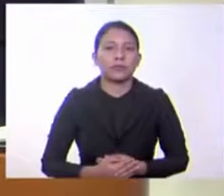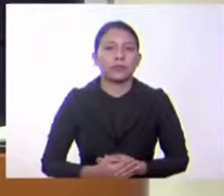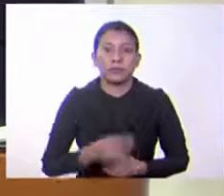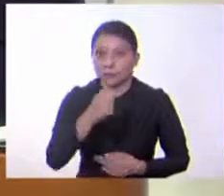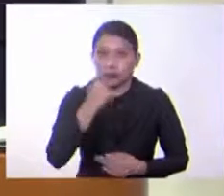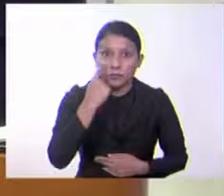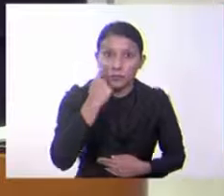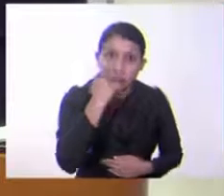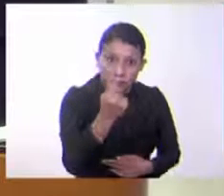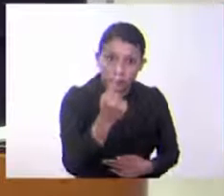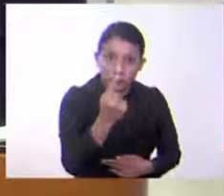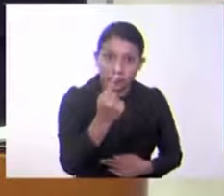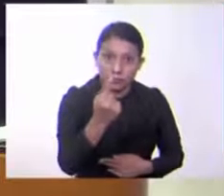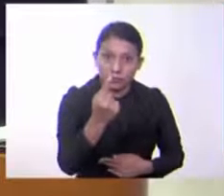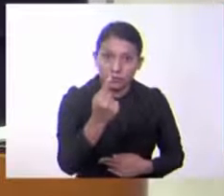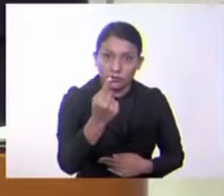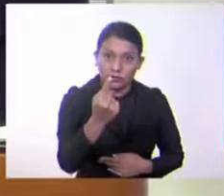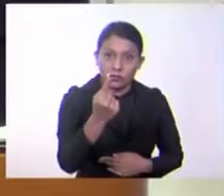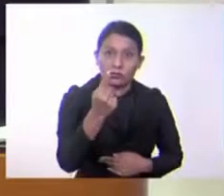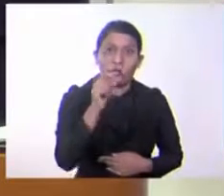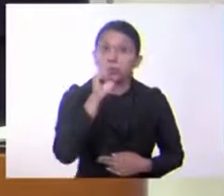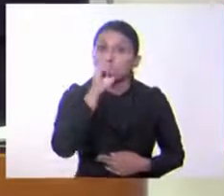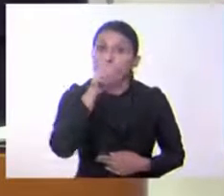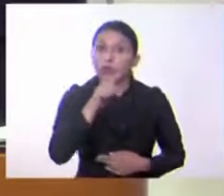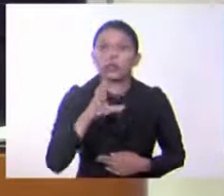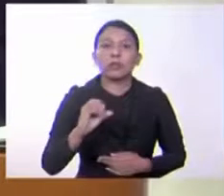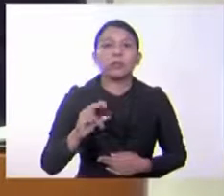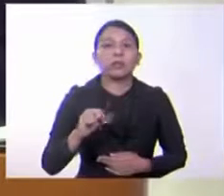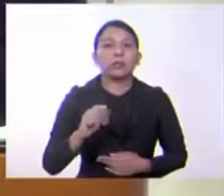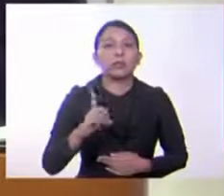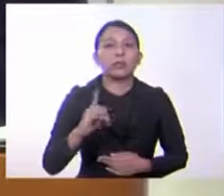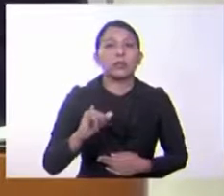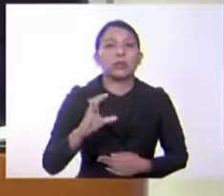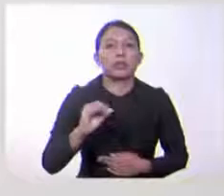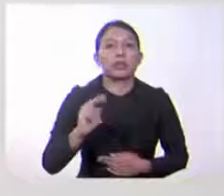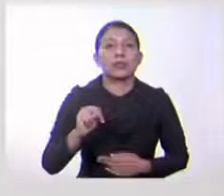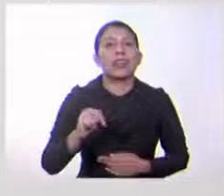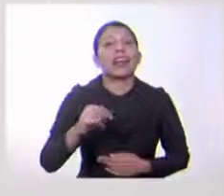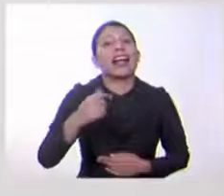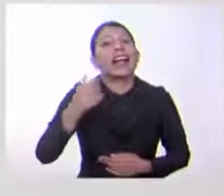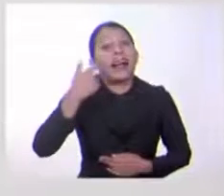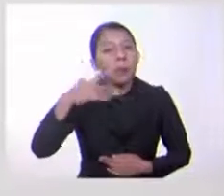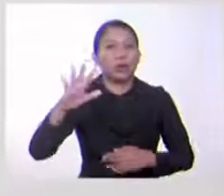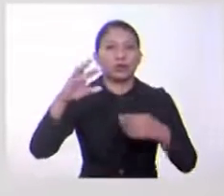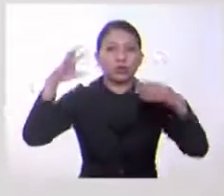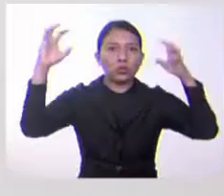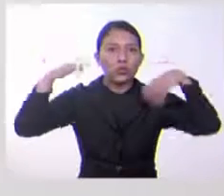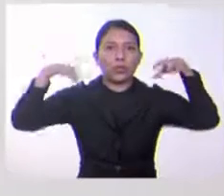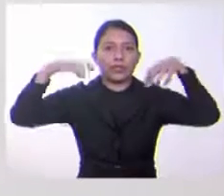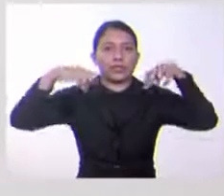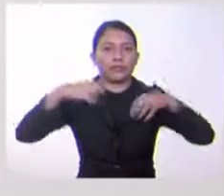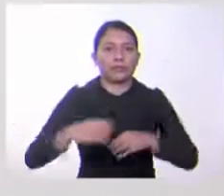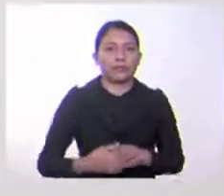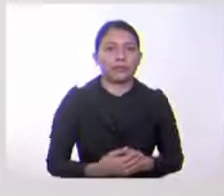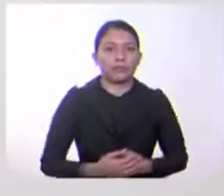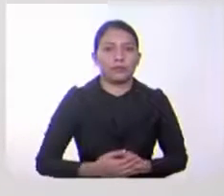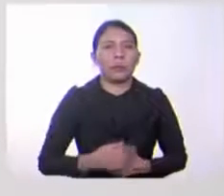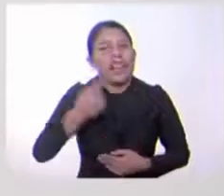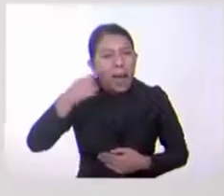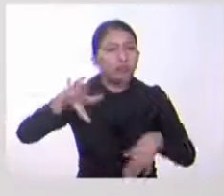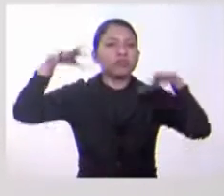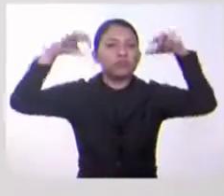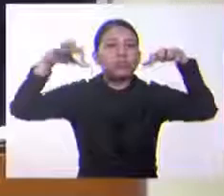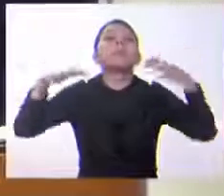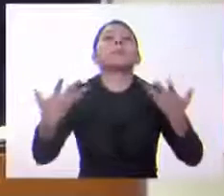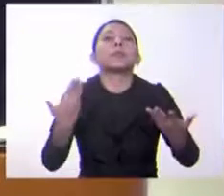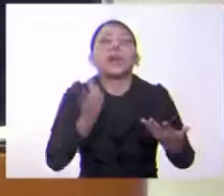Observa, tengo la siguiente condición. Si llueve. ¿Qué sucede, Anita, si llueve? ¿De